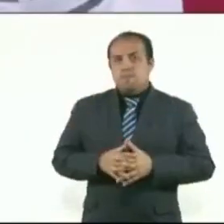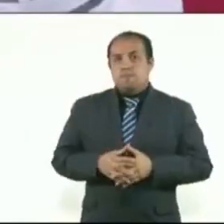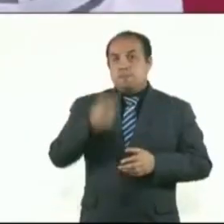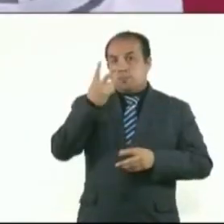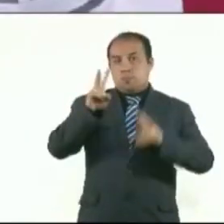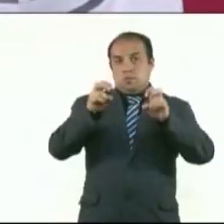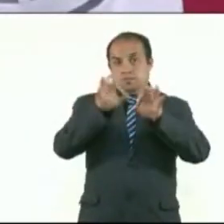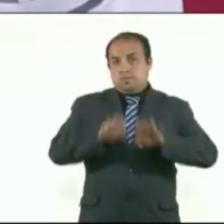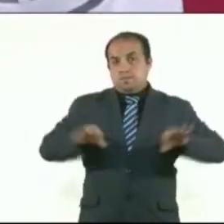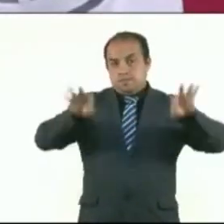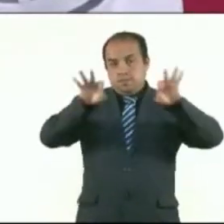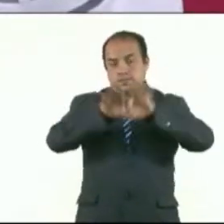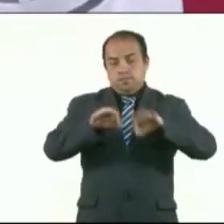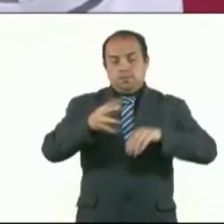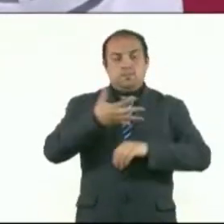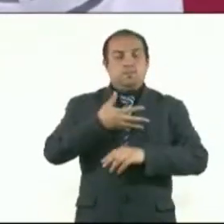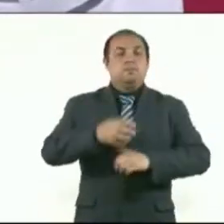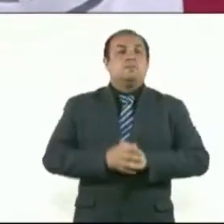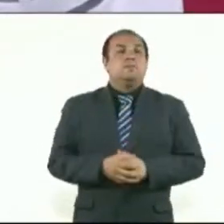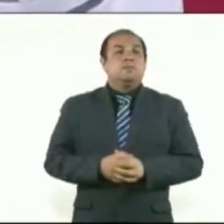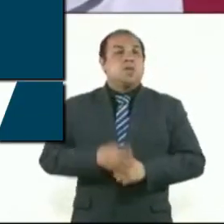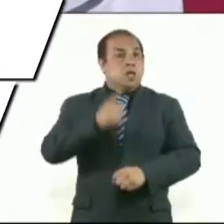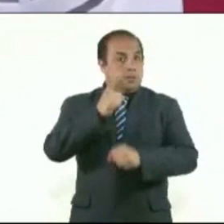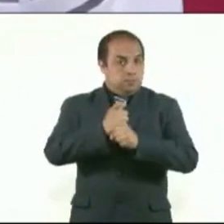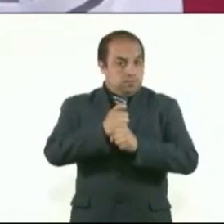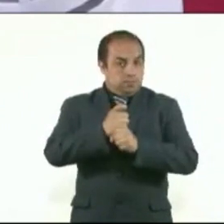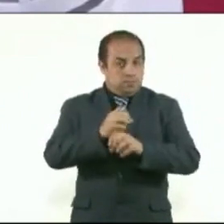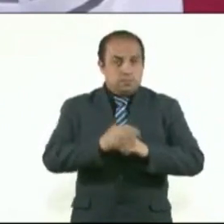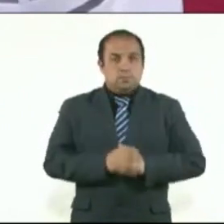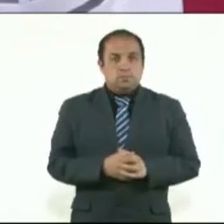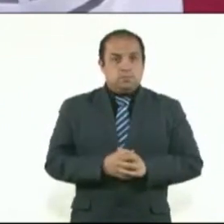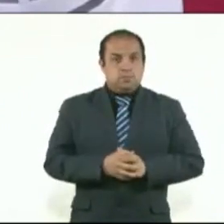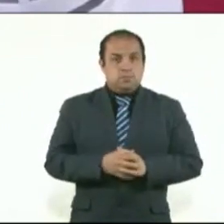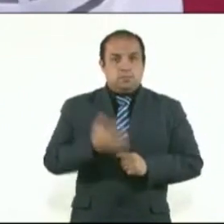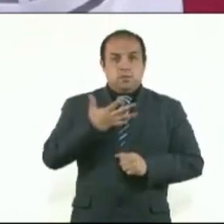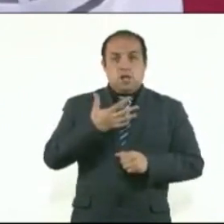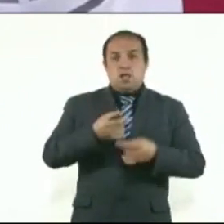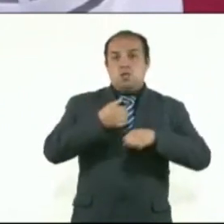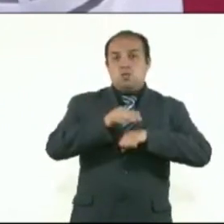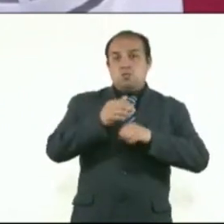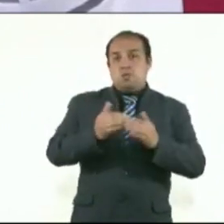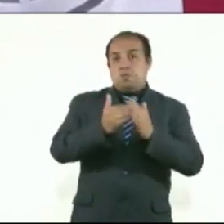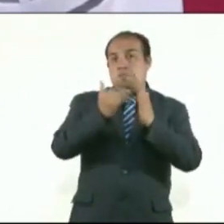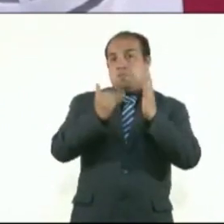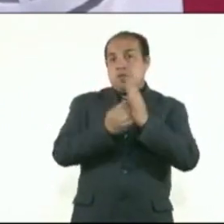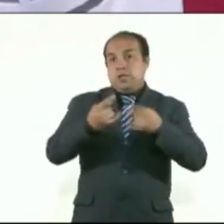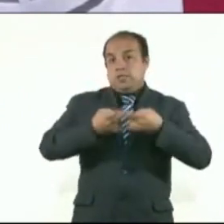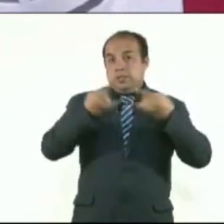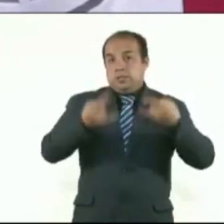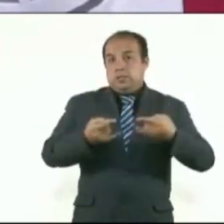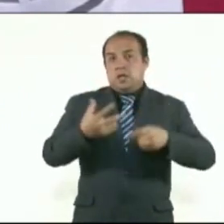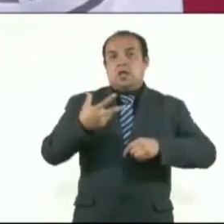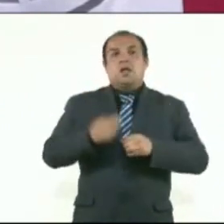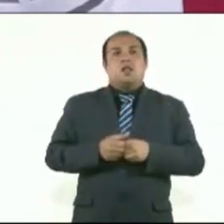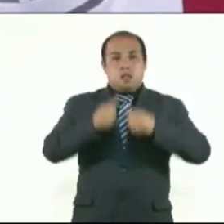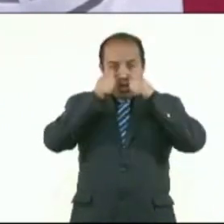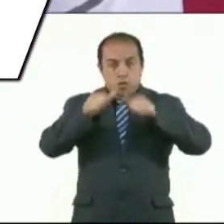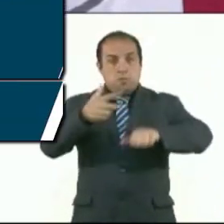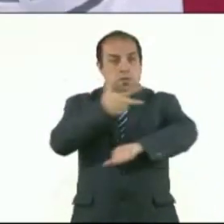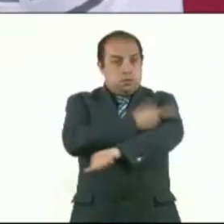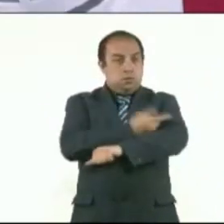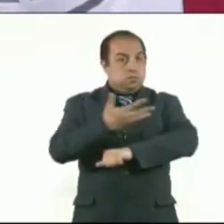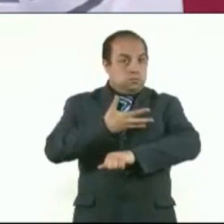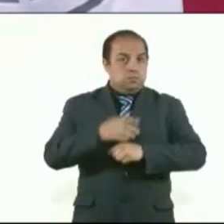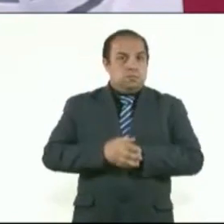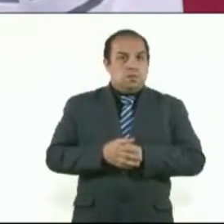Hay dos temas importantes. Creo que el primero es estar en mínimos históricos y con la cobertura de vacunación que tenemos, lo